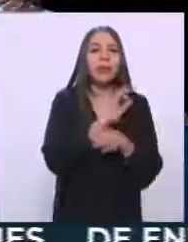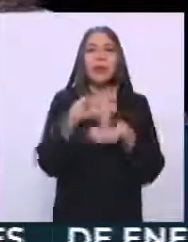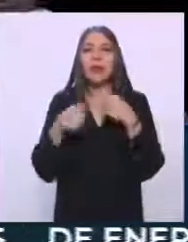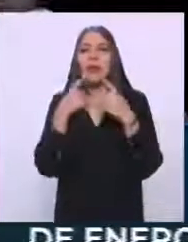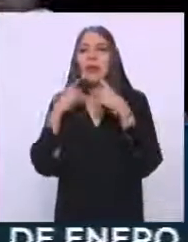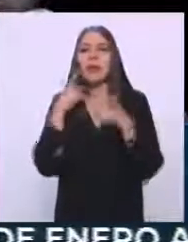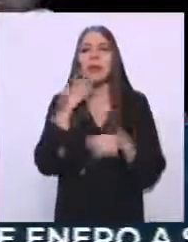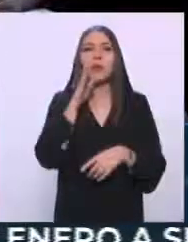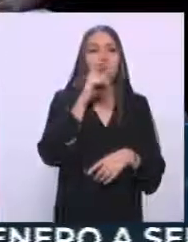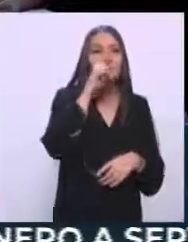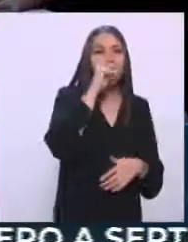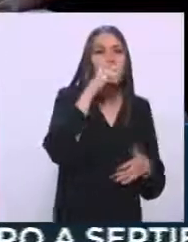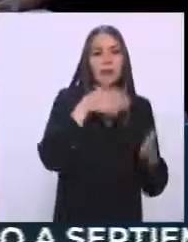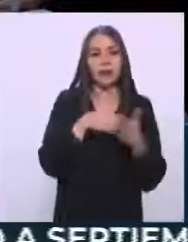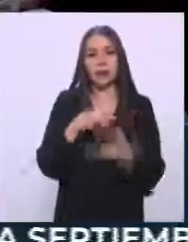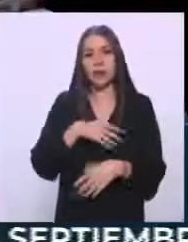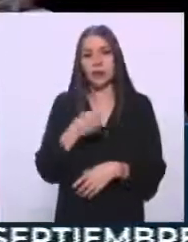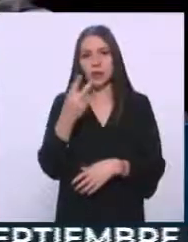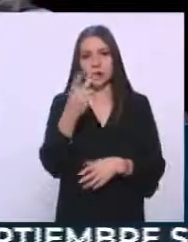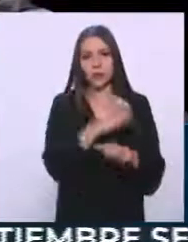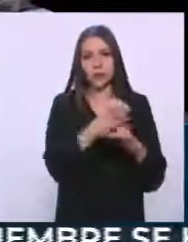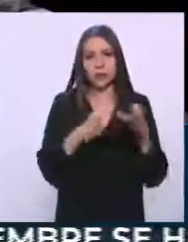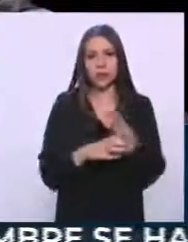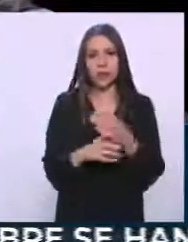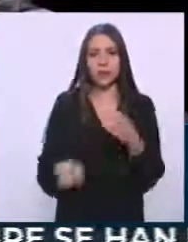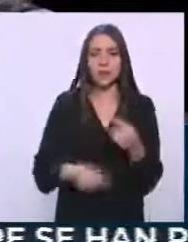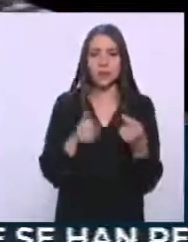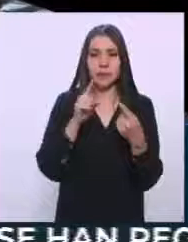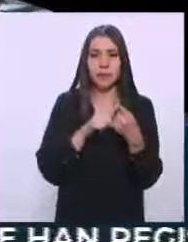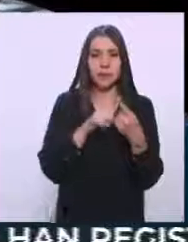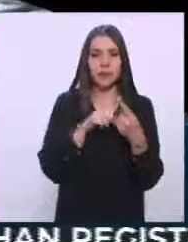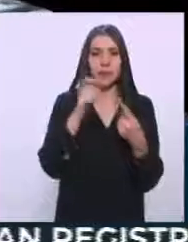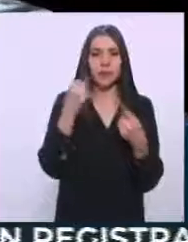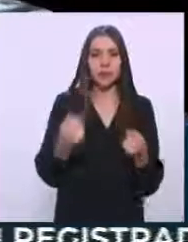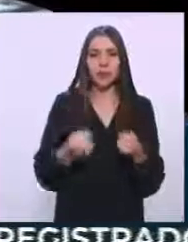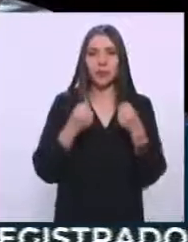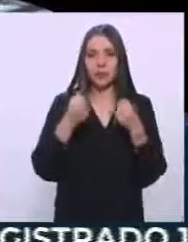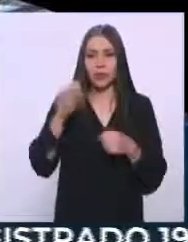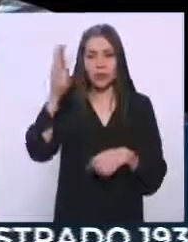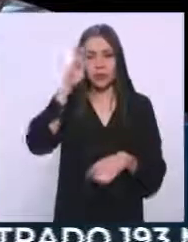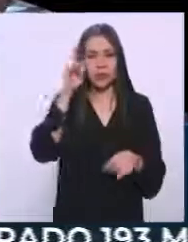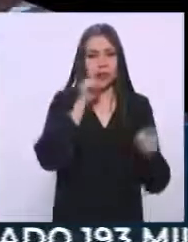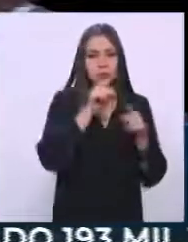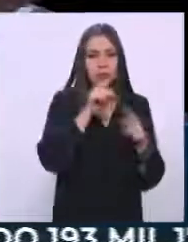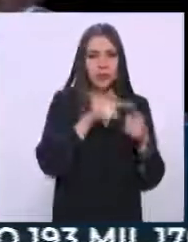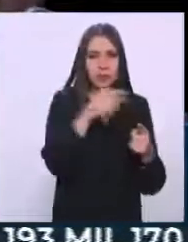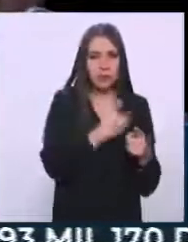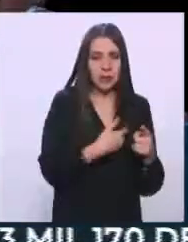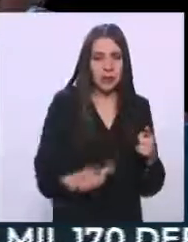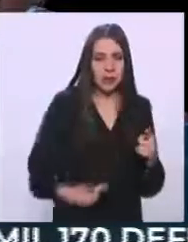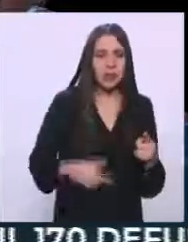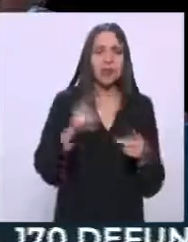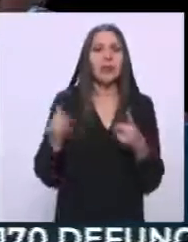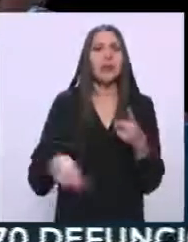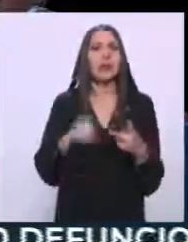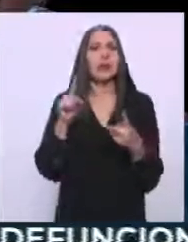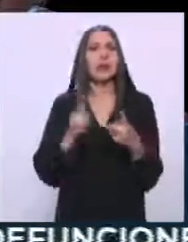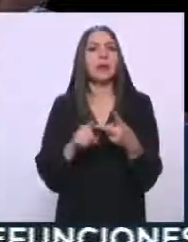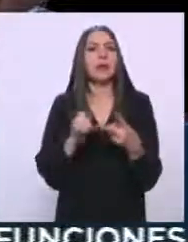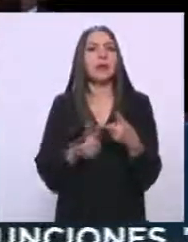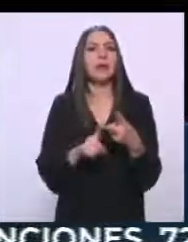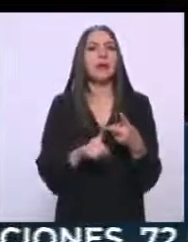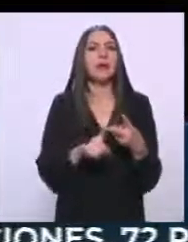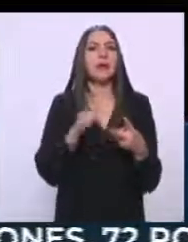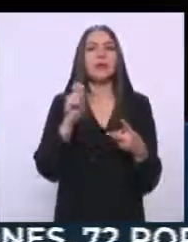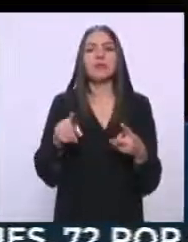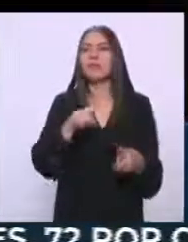yo diría que hay dos cuestiones. Primero, una crítica severa a este rol prescindente del Estado, por una parte, y en segundo lugar,